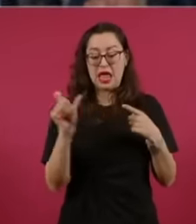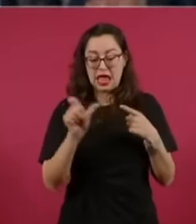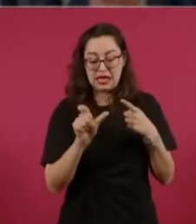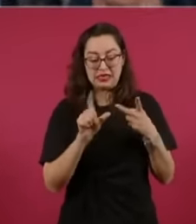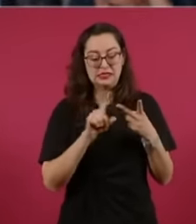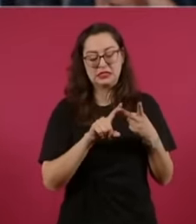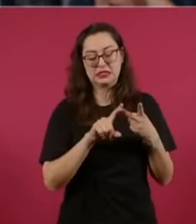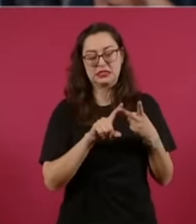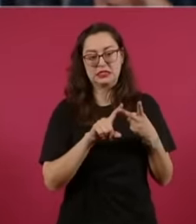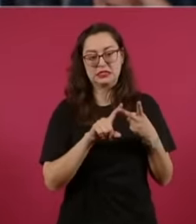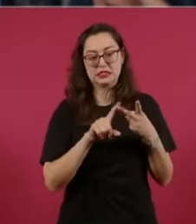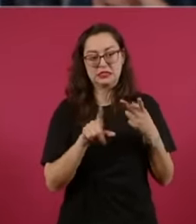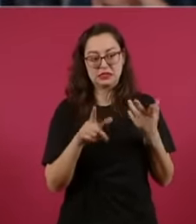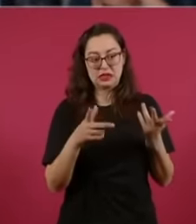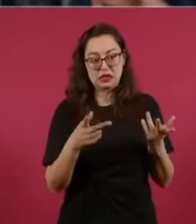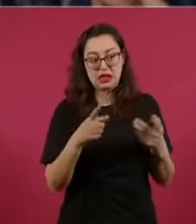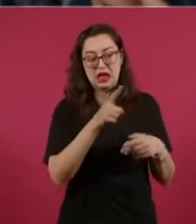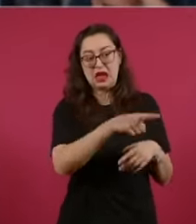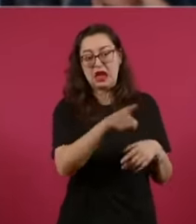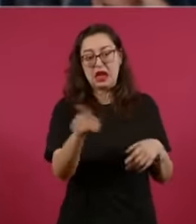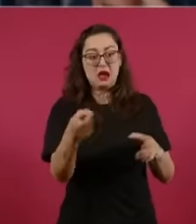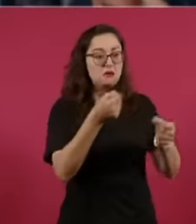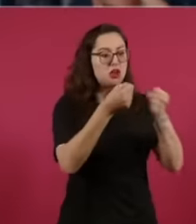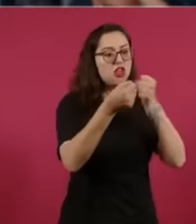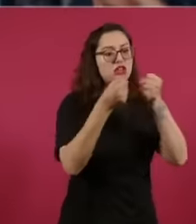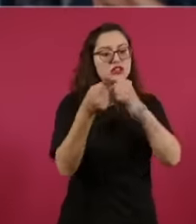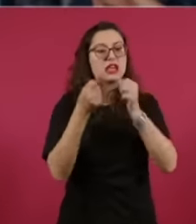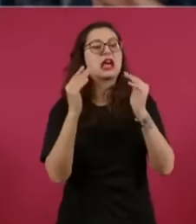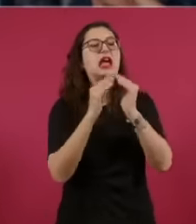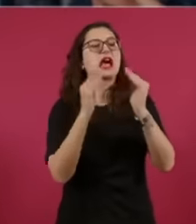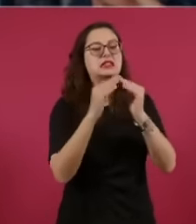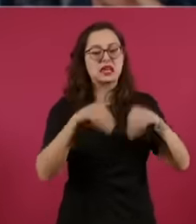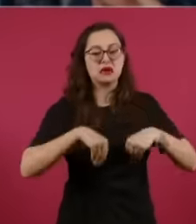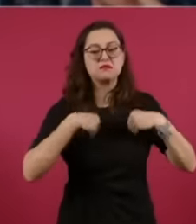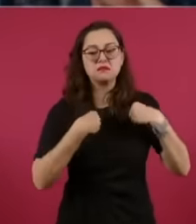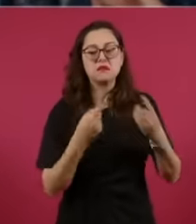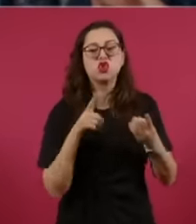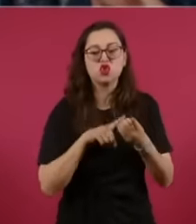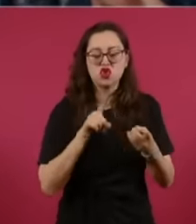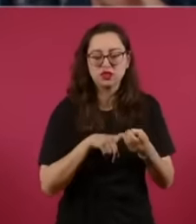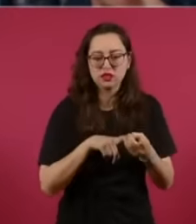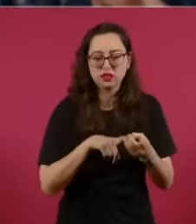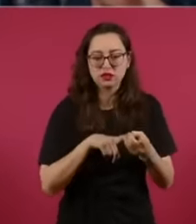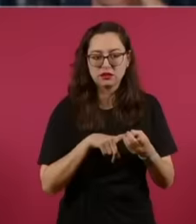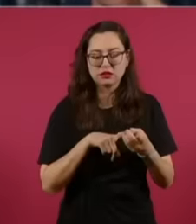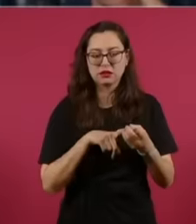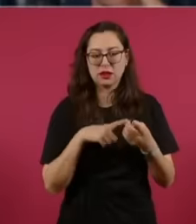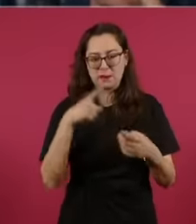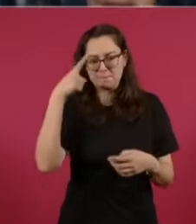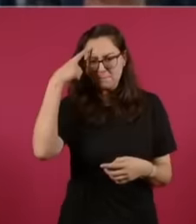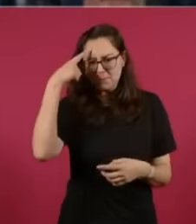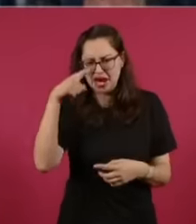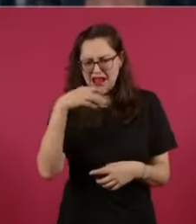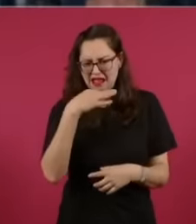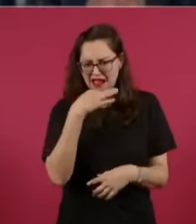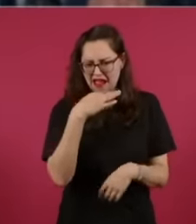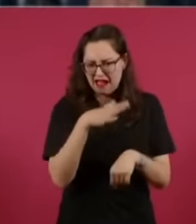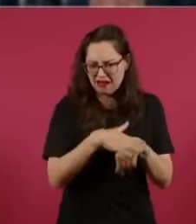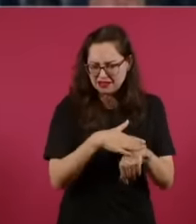solicita información sobre los domicilios particulares de estas personas a manera de poder entregar y recibir